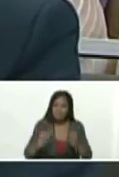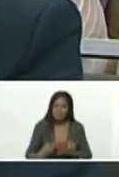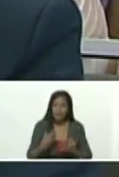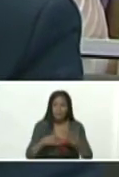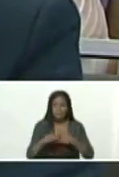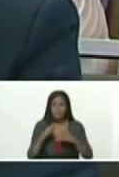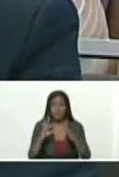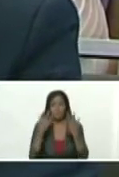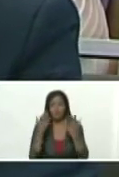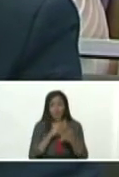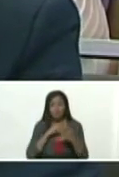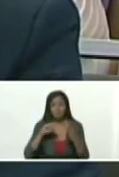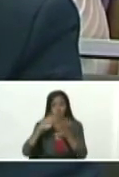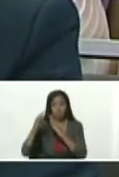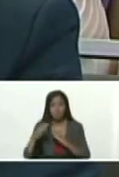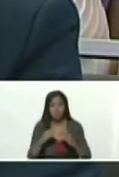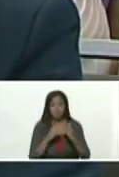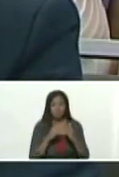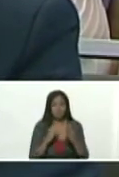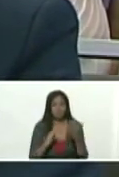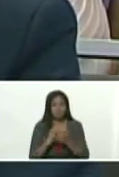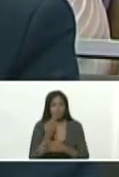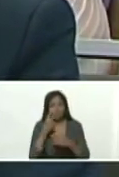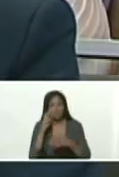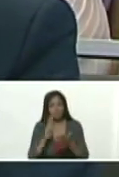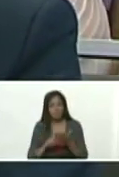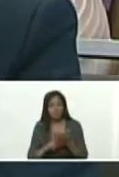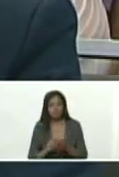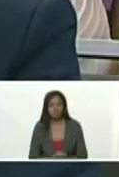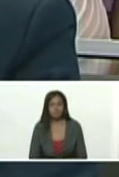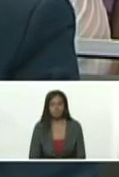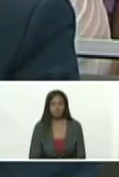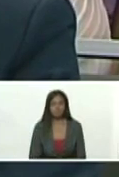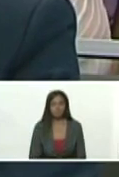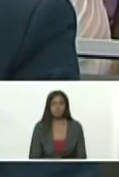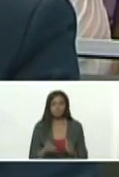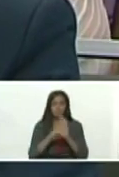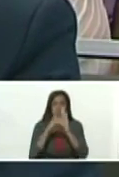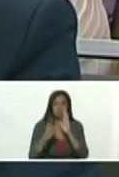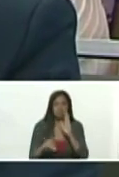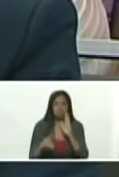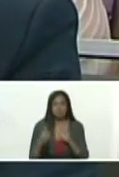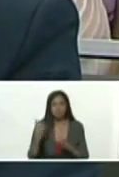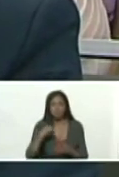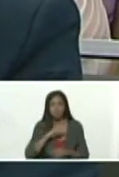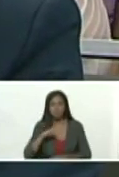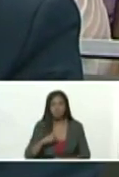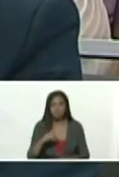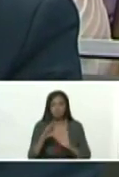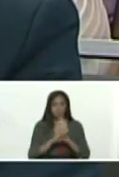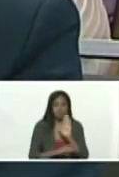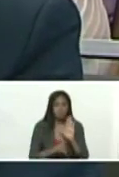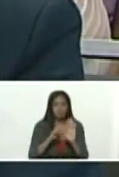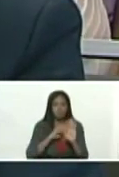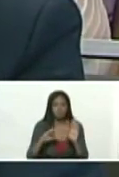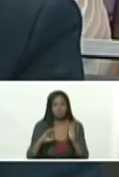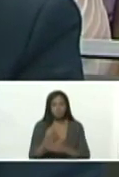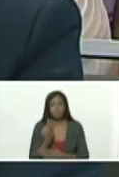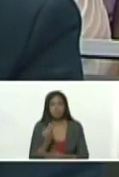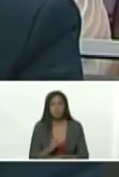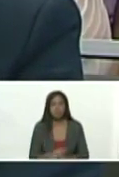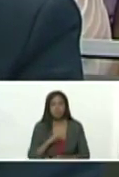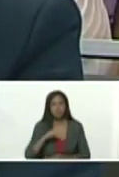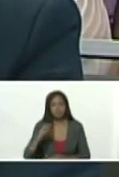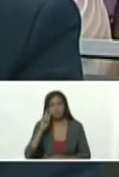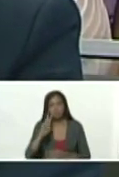esté en manos de las comunidades. Eso es fundamental. De manera que el derecho que tenemos, el currículum, que es fundamental, lo que tiene